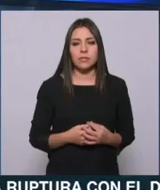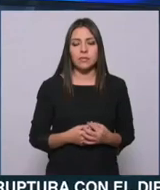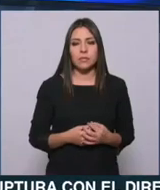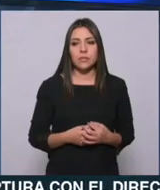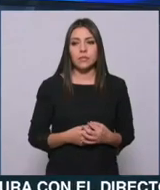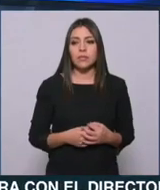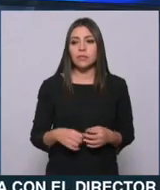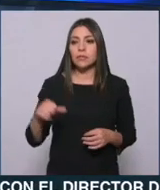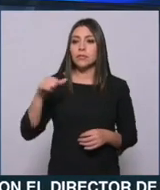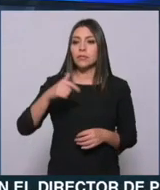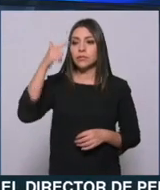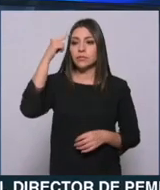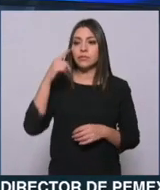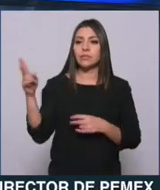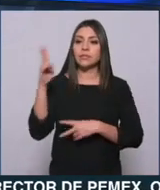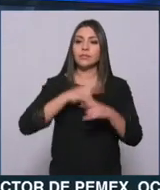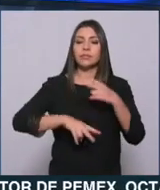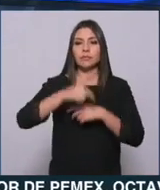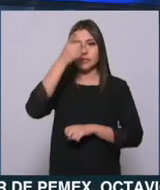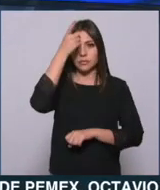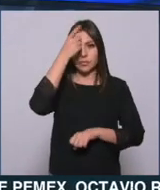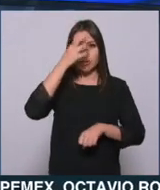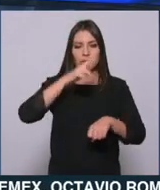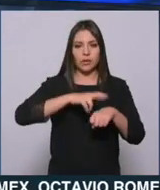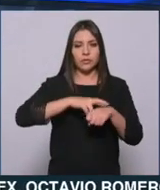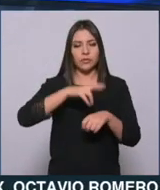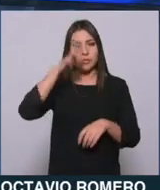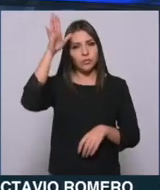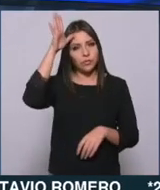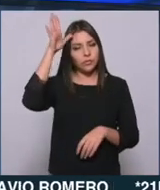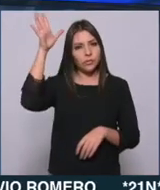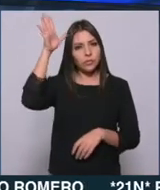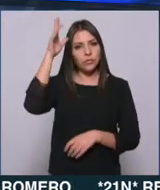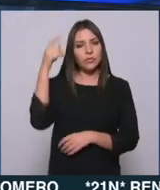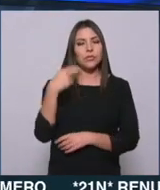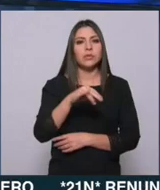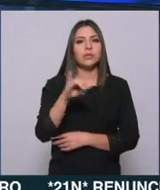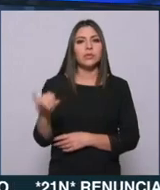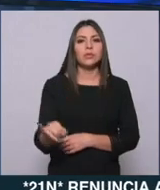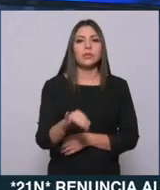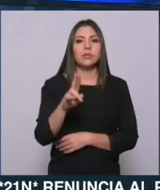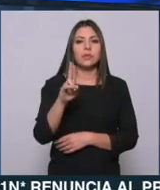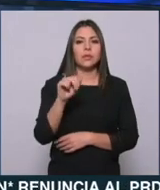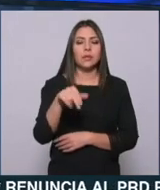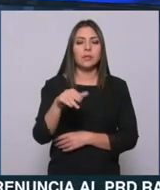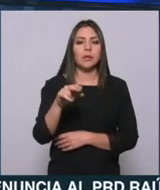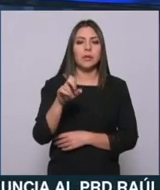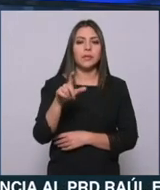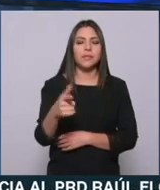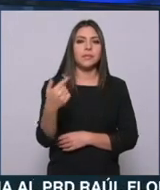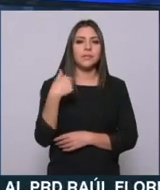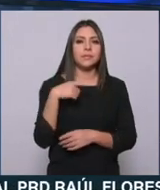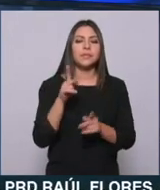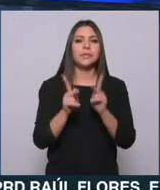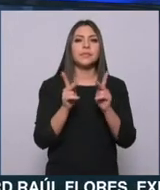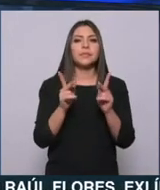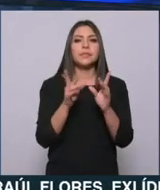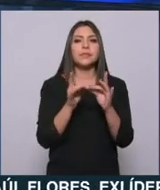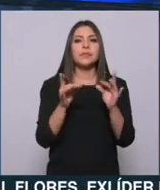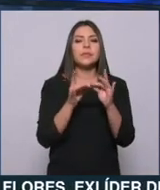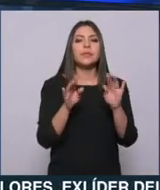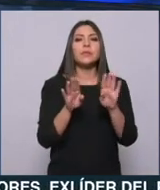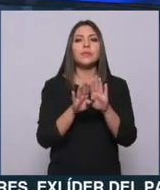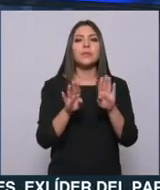Esta noche recibimos al director general del heroico Cuerpo de Bomberos de la Ciudad de México, a Juan Manuel Pérez Cova, para conversar con él sobre el proceso